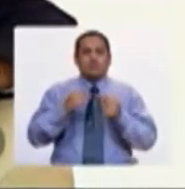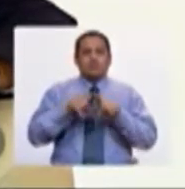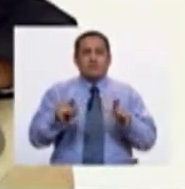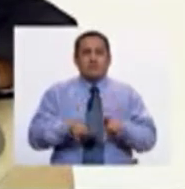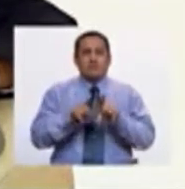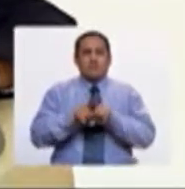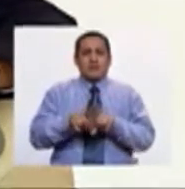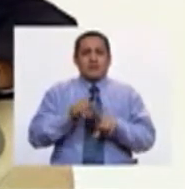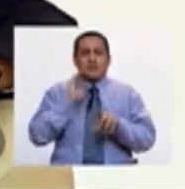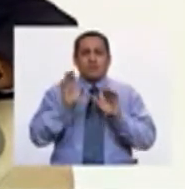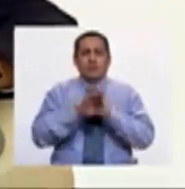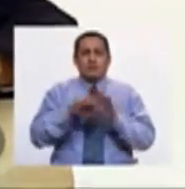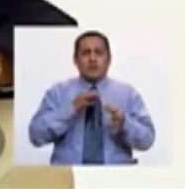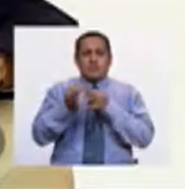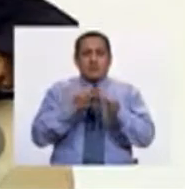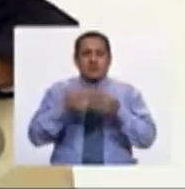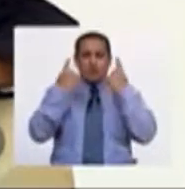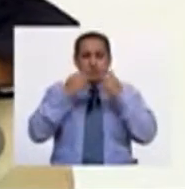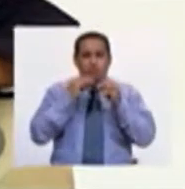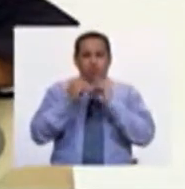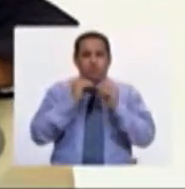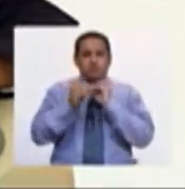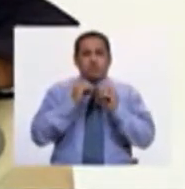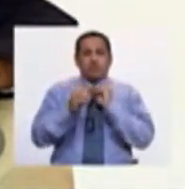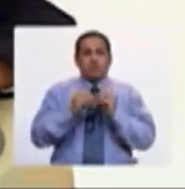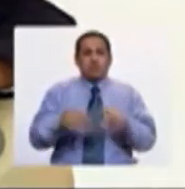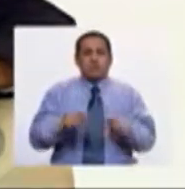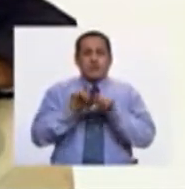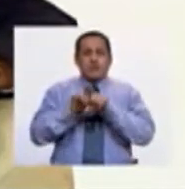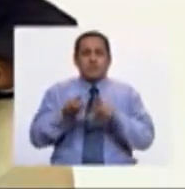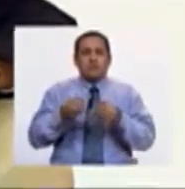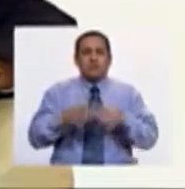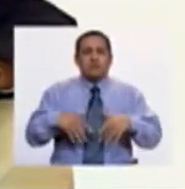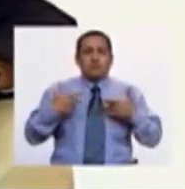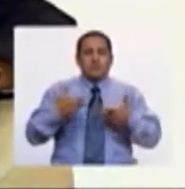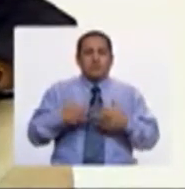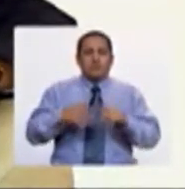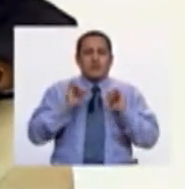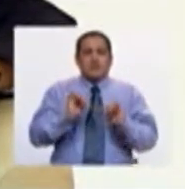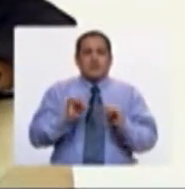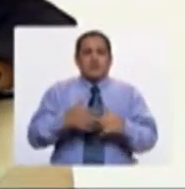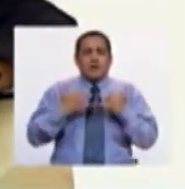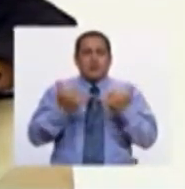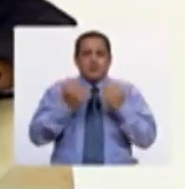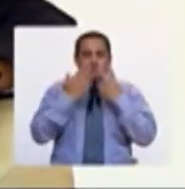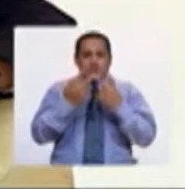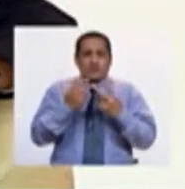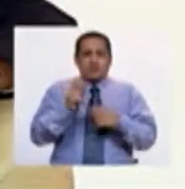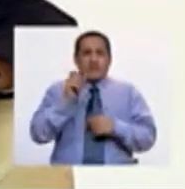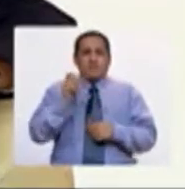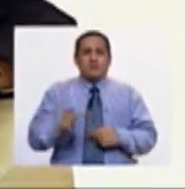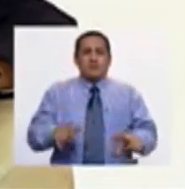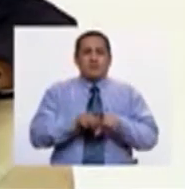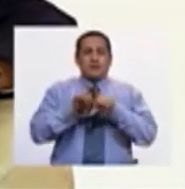Entonces, lo que ha hecho el tribunal es, bueno, debería haber un mecanismo de revisión, porque no podemos permanecer frente a una persona